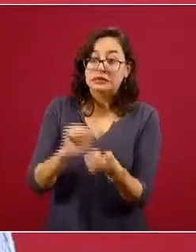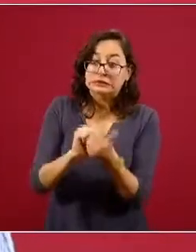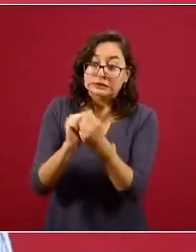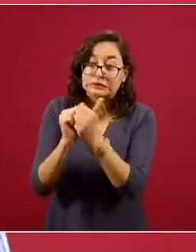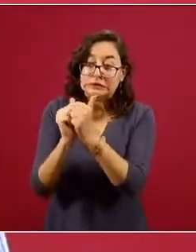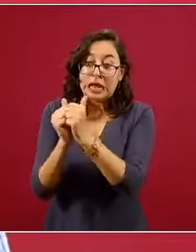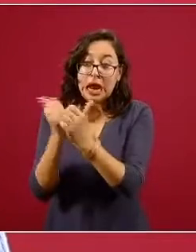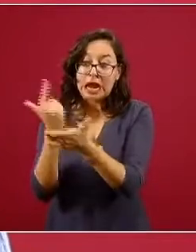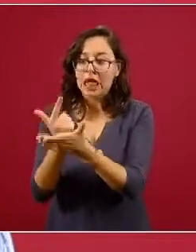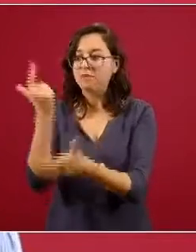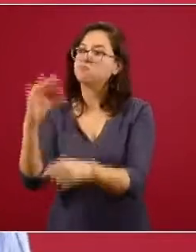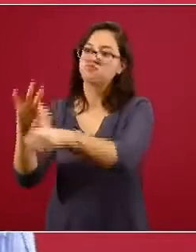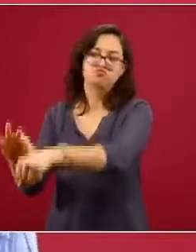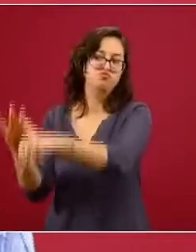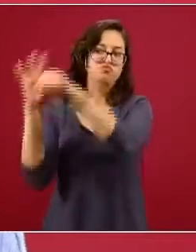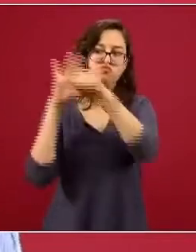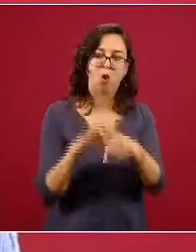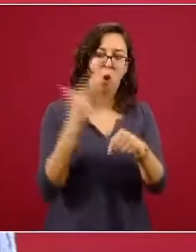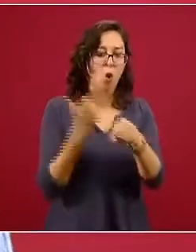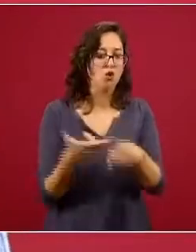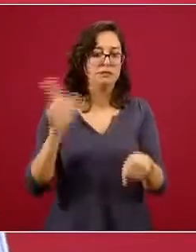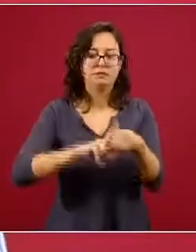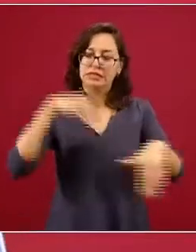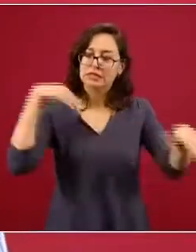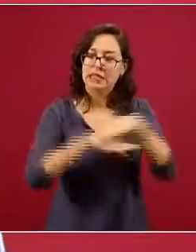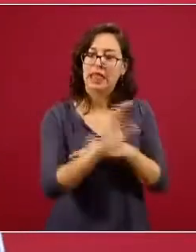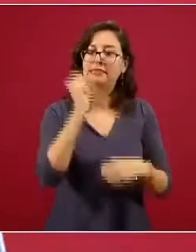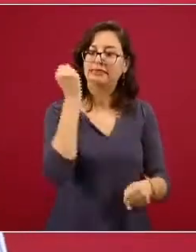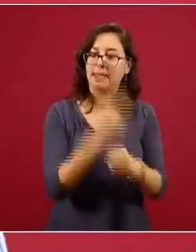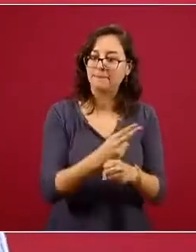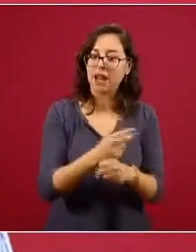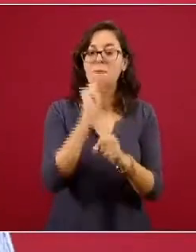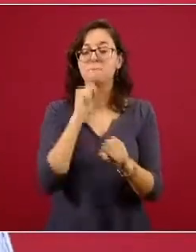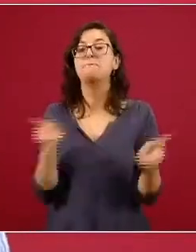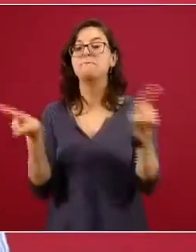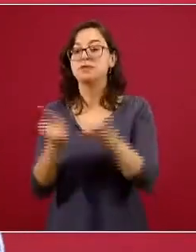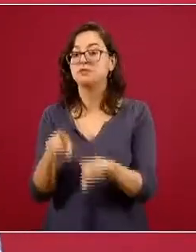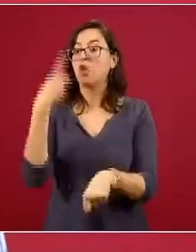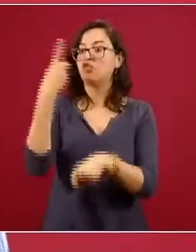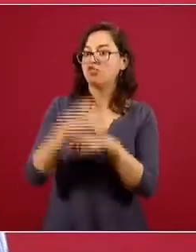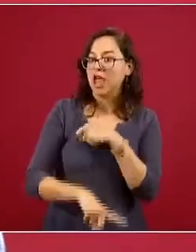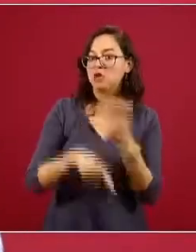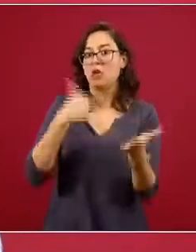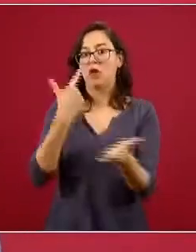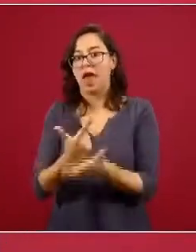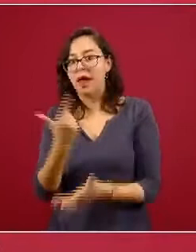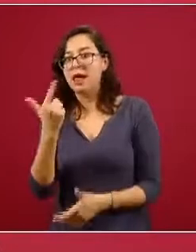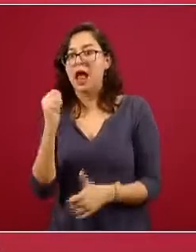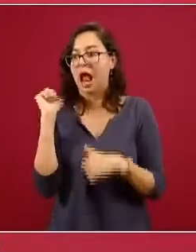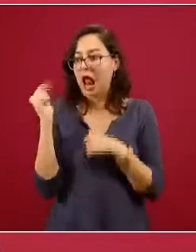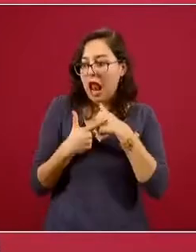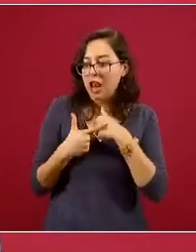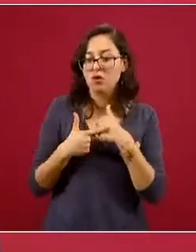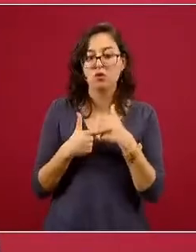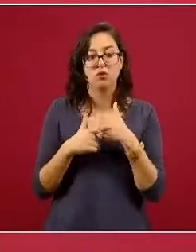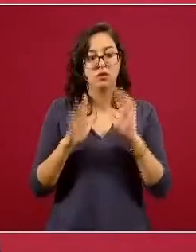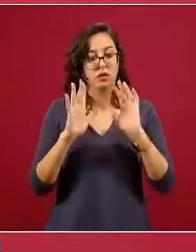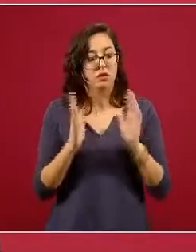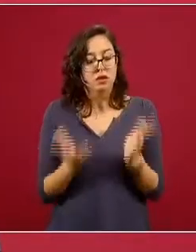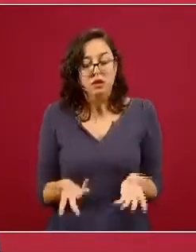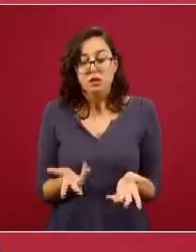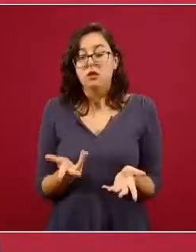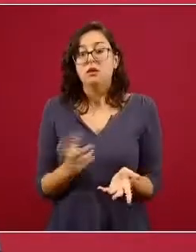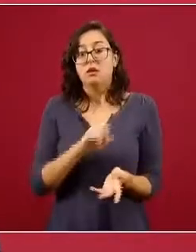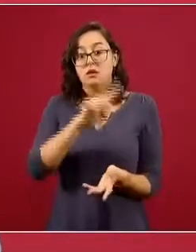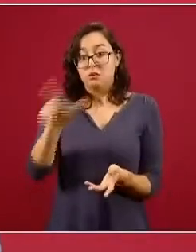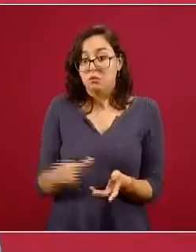canalización temprana para su atención, la mitigación de daños y de riesgos, la continuidad de los servicios de